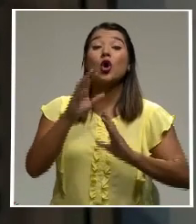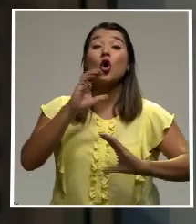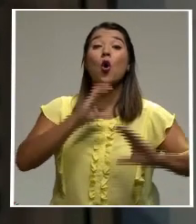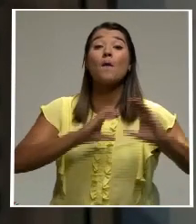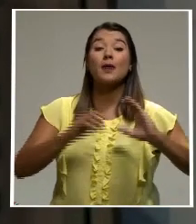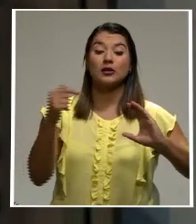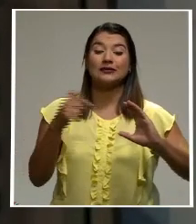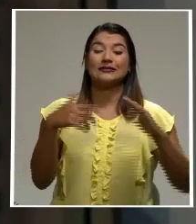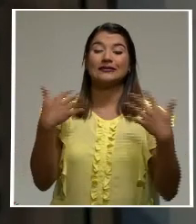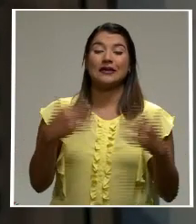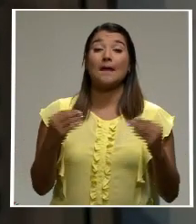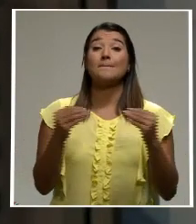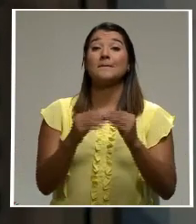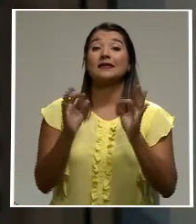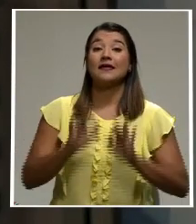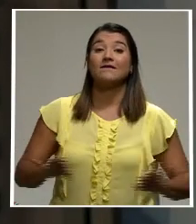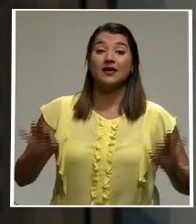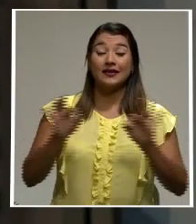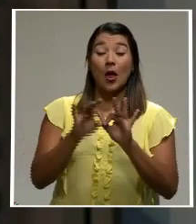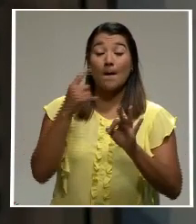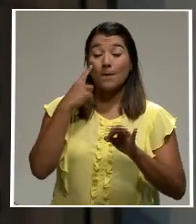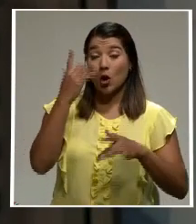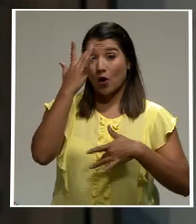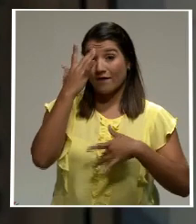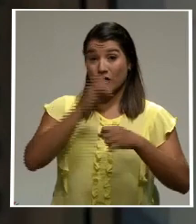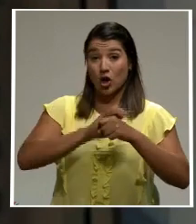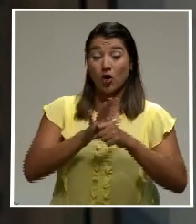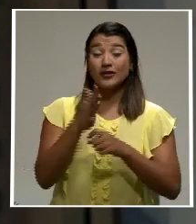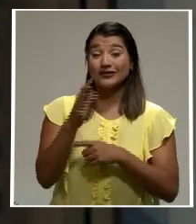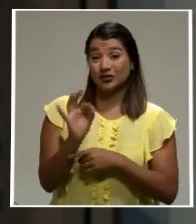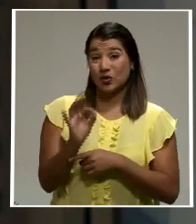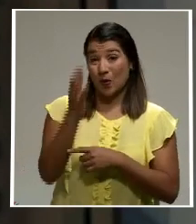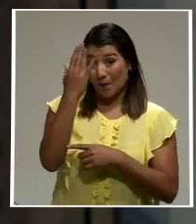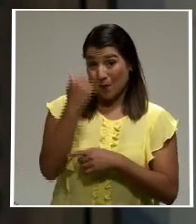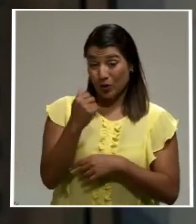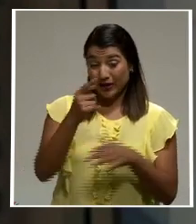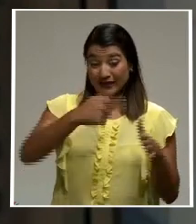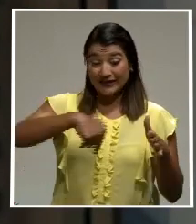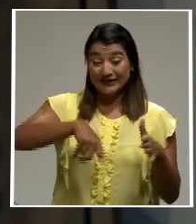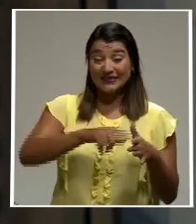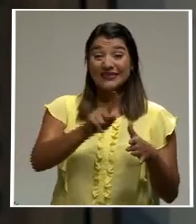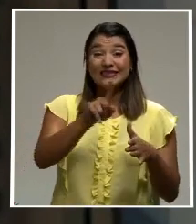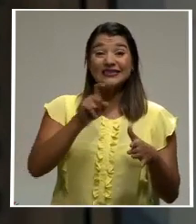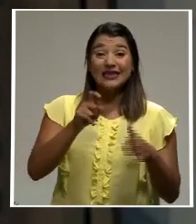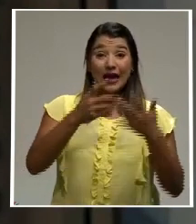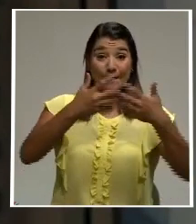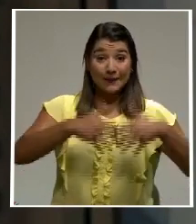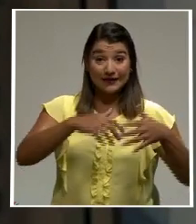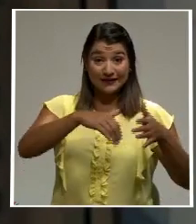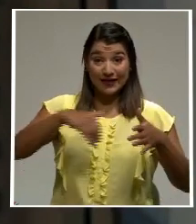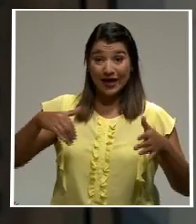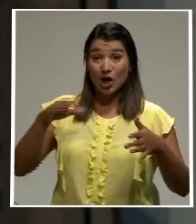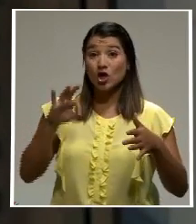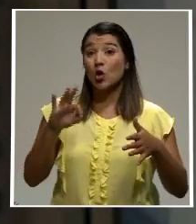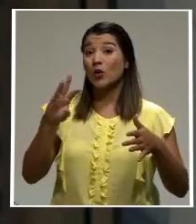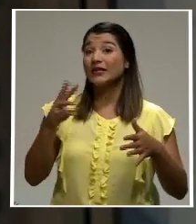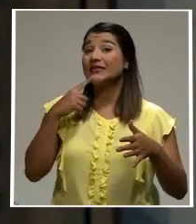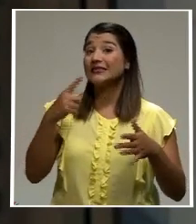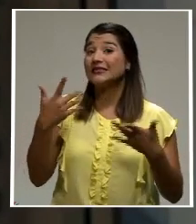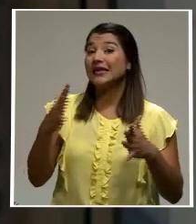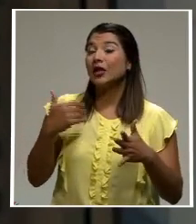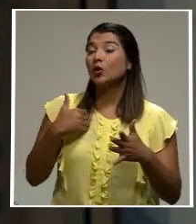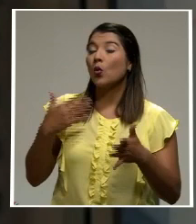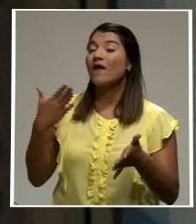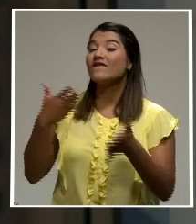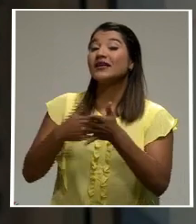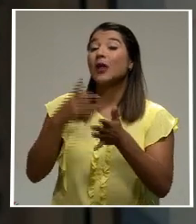mayor afectación por el COVID-19, en donde 96 de cada 100 empresas manifestó haber tenido algún tipo de consecuencia